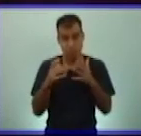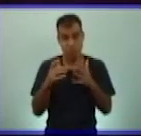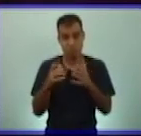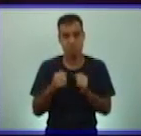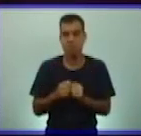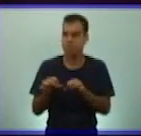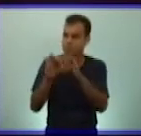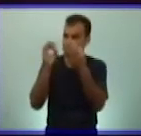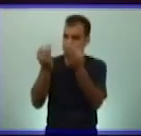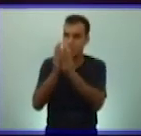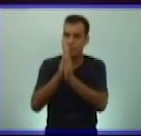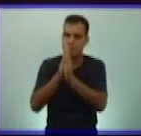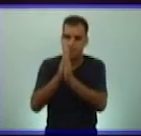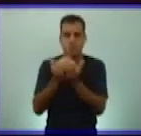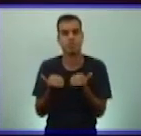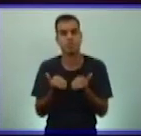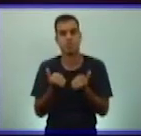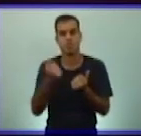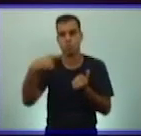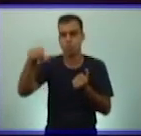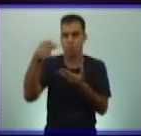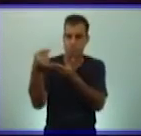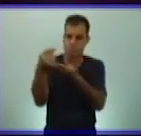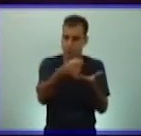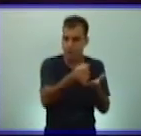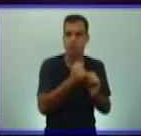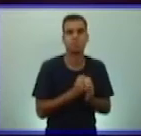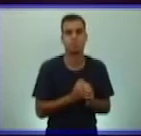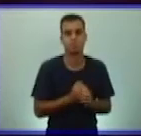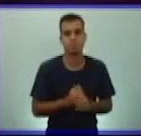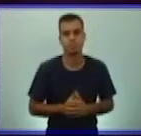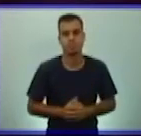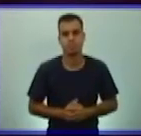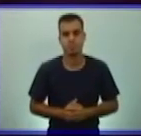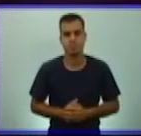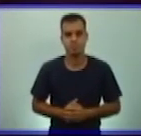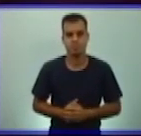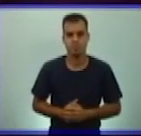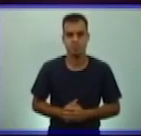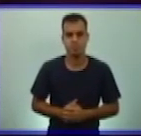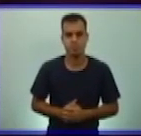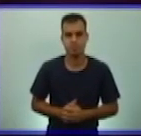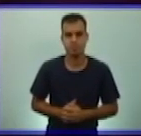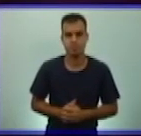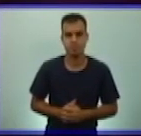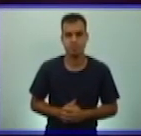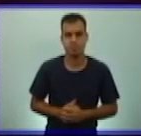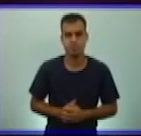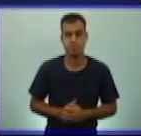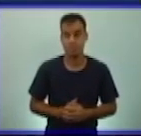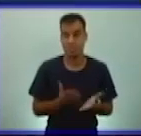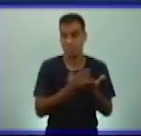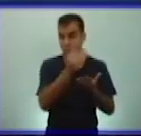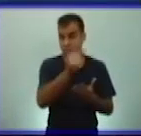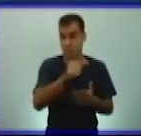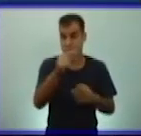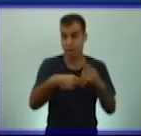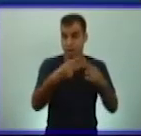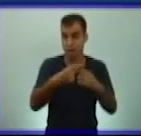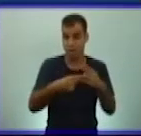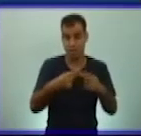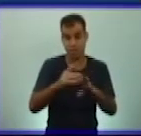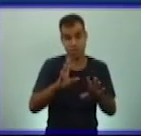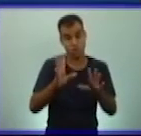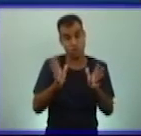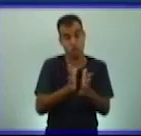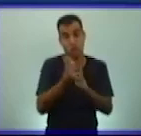le pedimos su apoyo para que nuestros estudiantes hagan las actividades. Esta situación